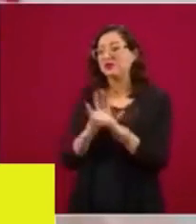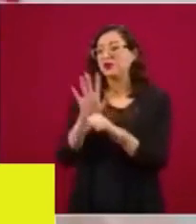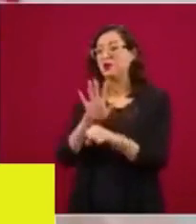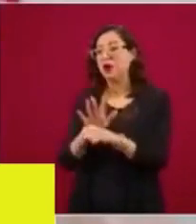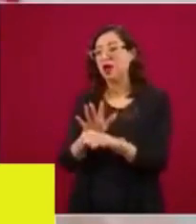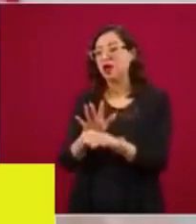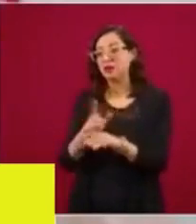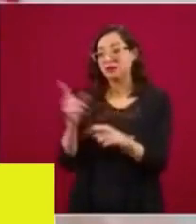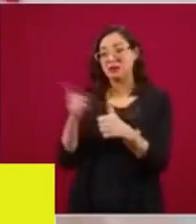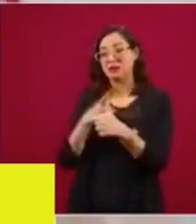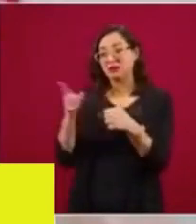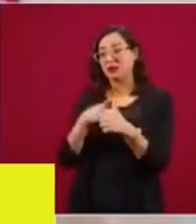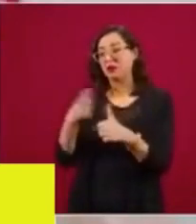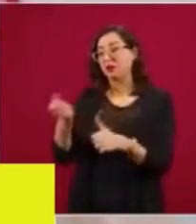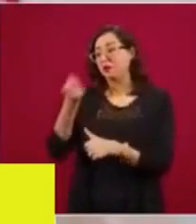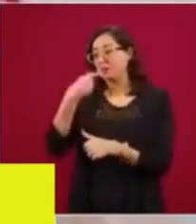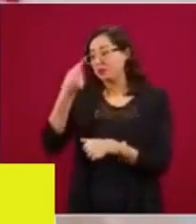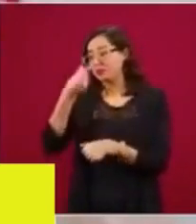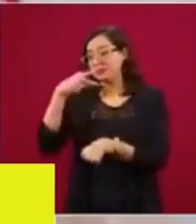enfermos.